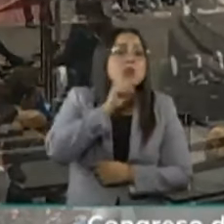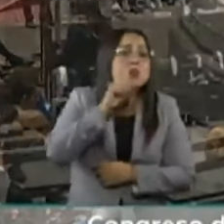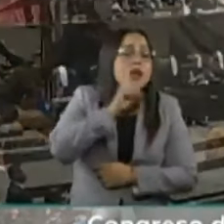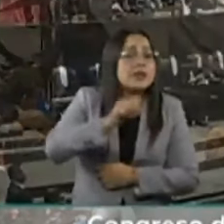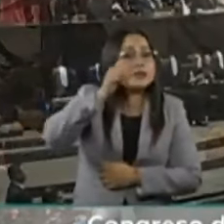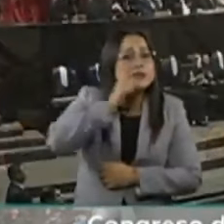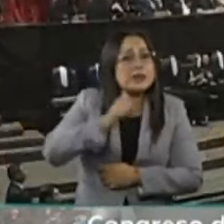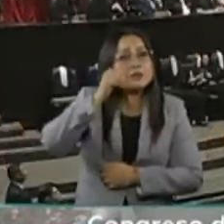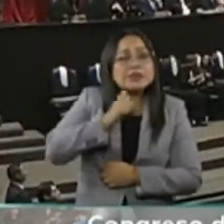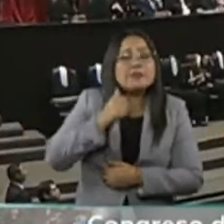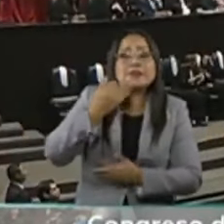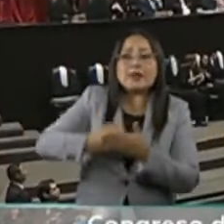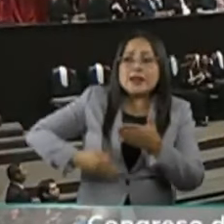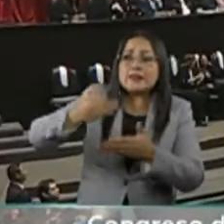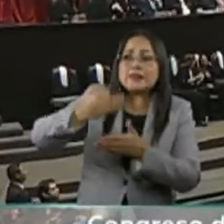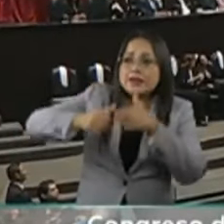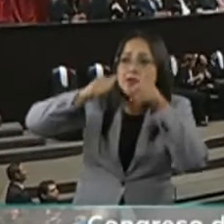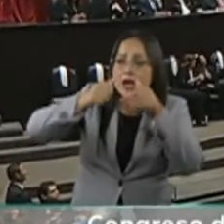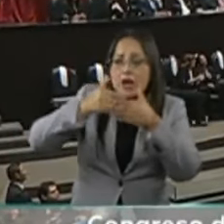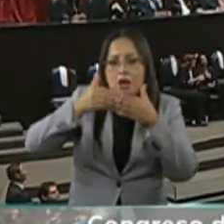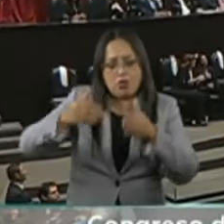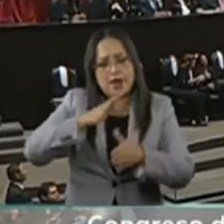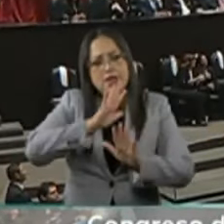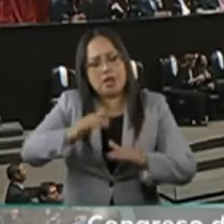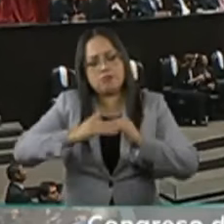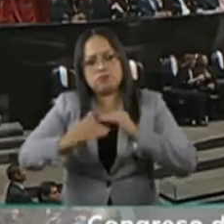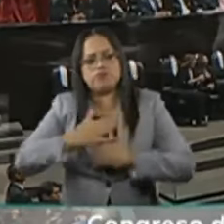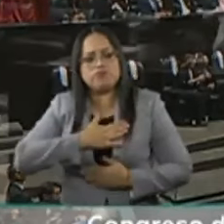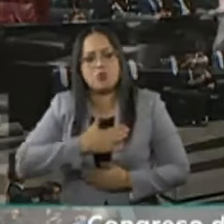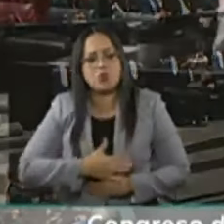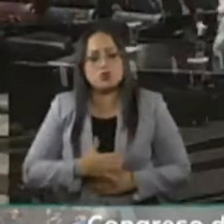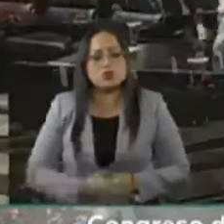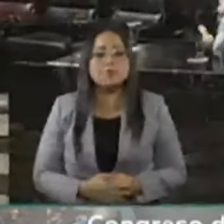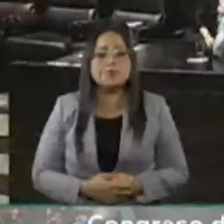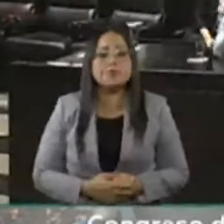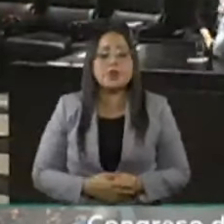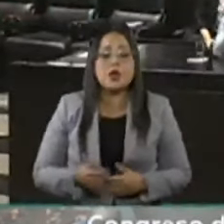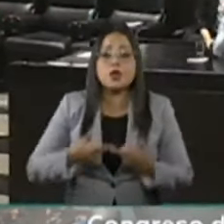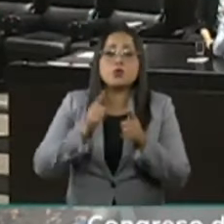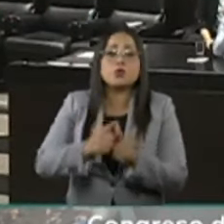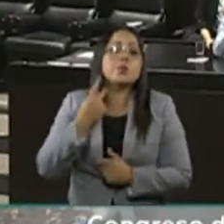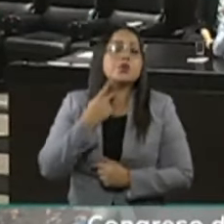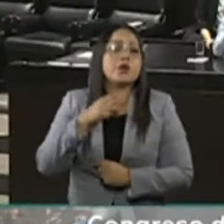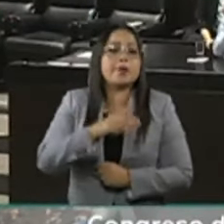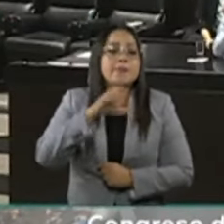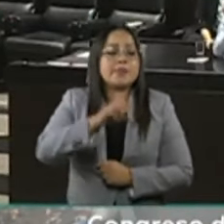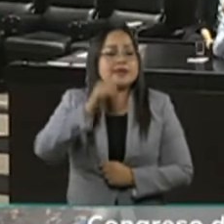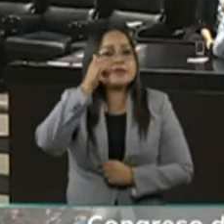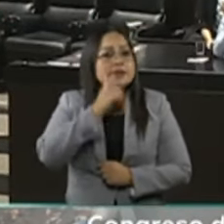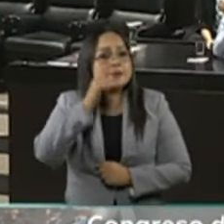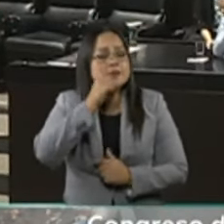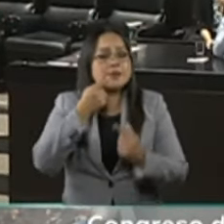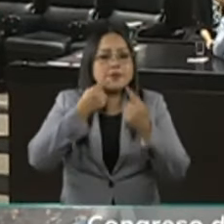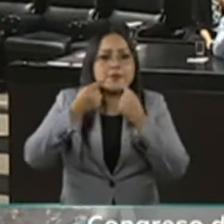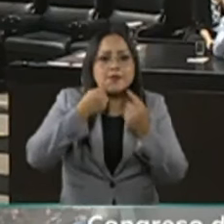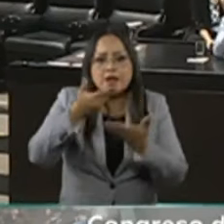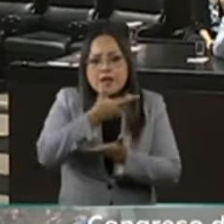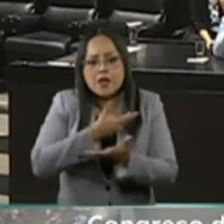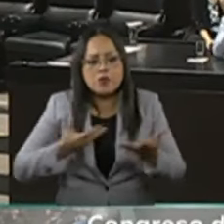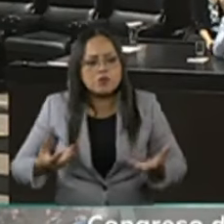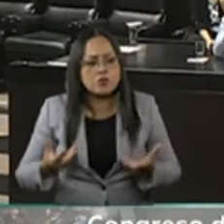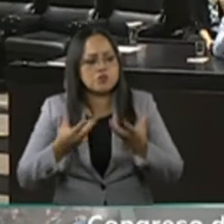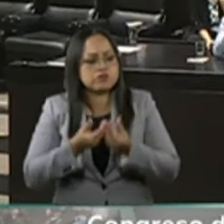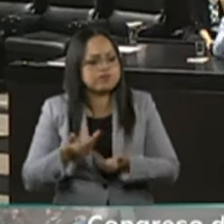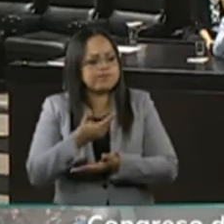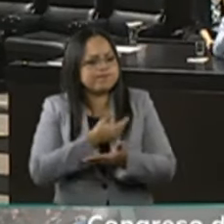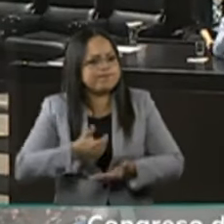mujeres. Movimiento Ciudadano es y será una fuerza política dialogante, constructiva y